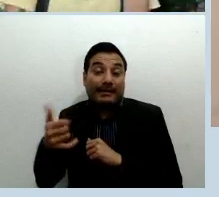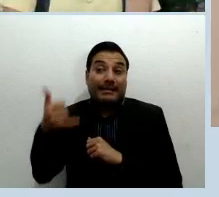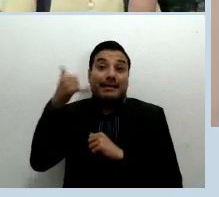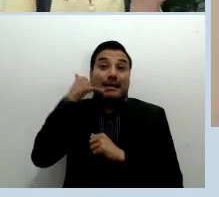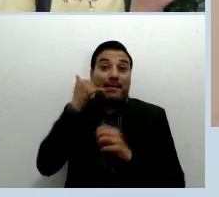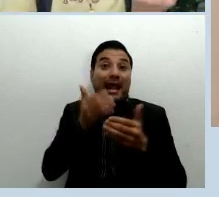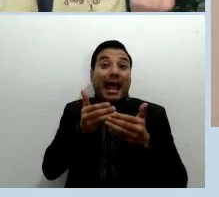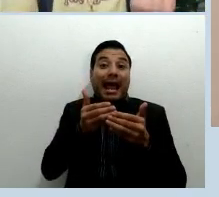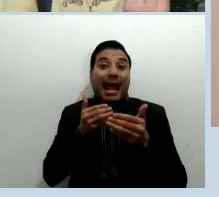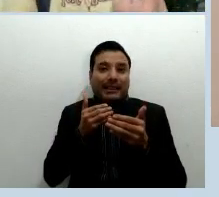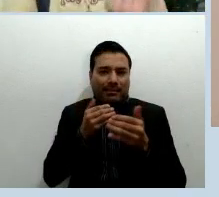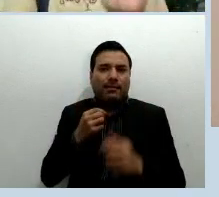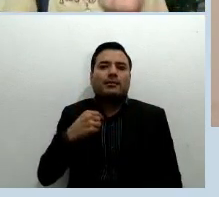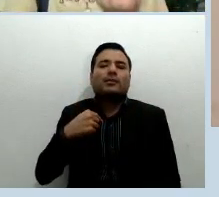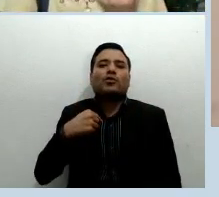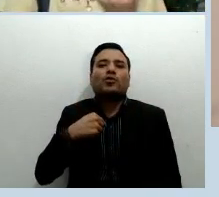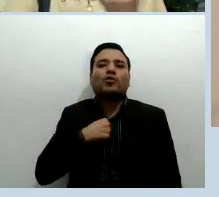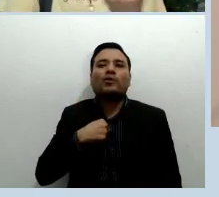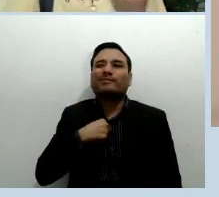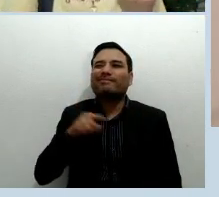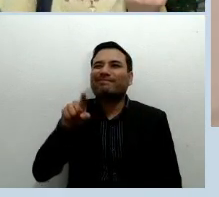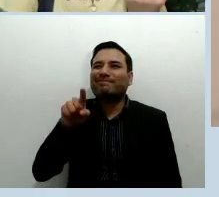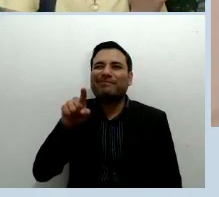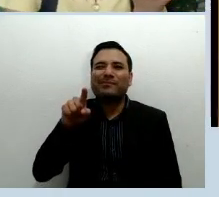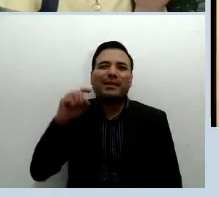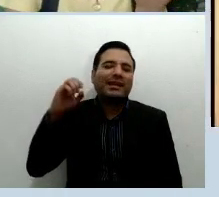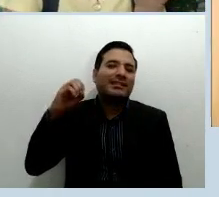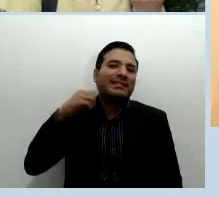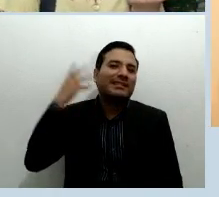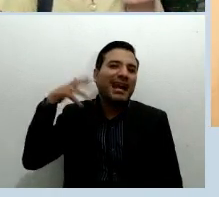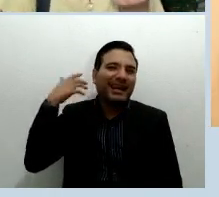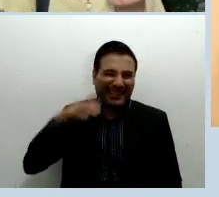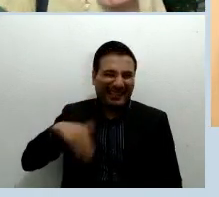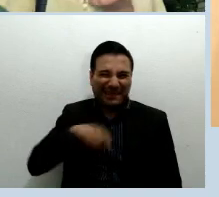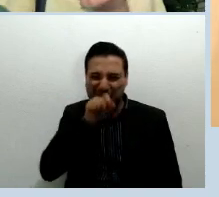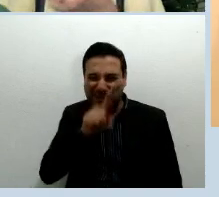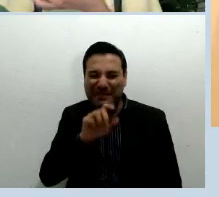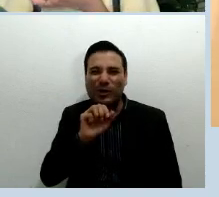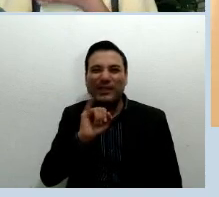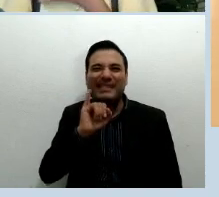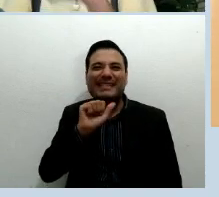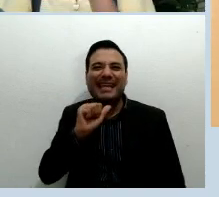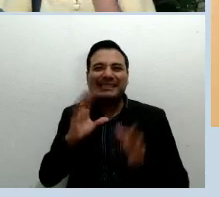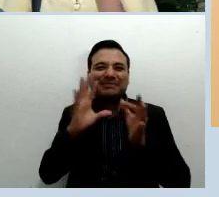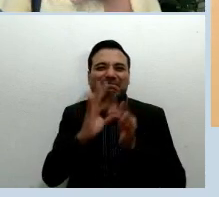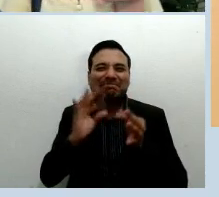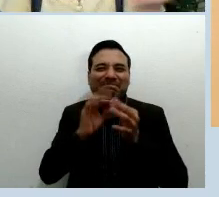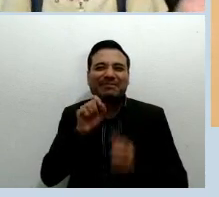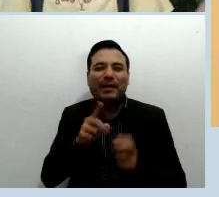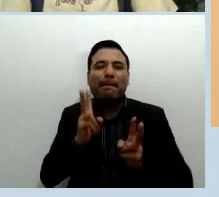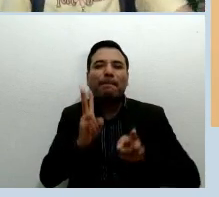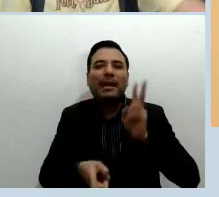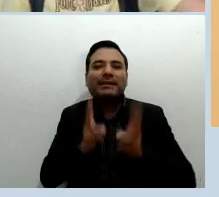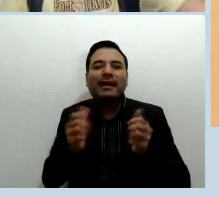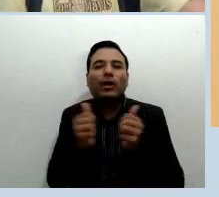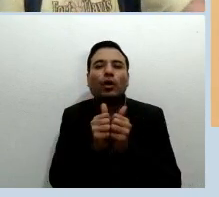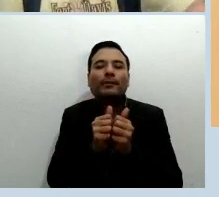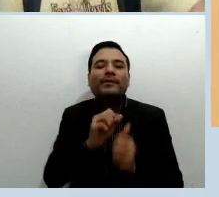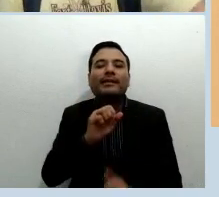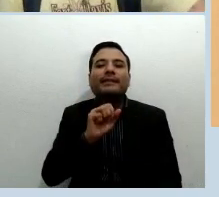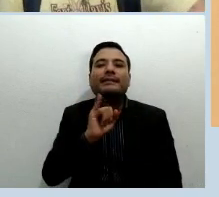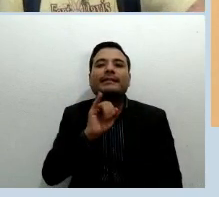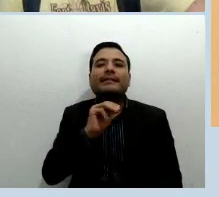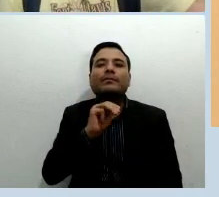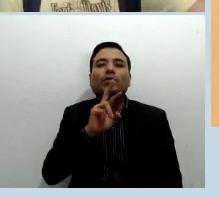cameo en la charla que mencionó Isa sobre la ternura con Sayuri Navarro estuvieron Bruno y Simón